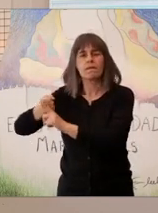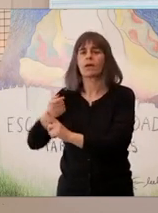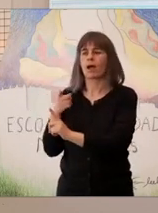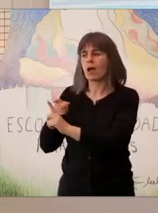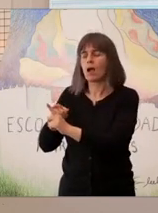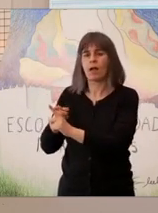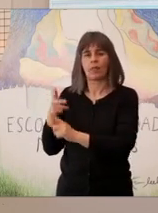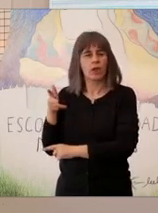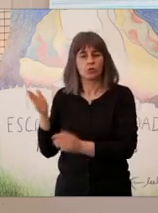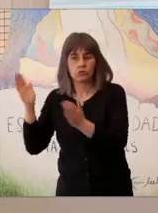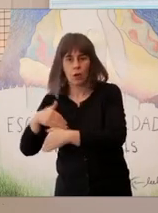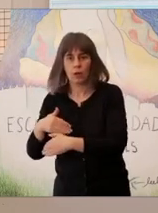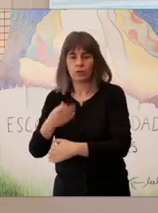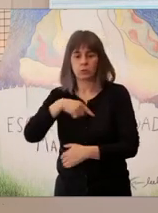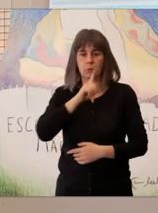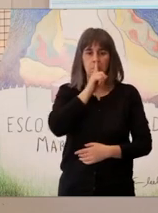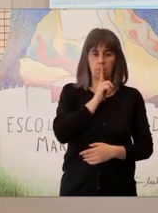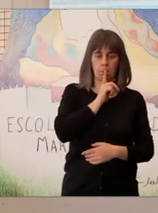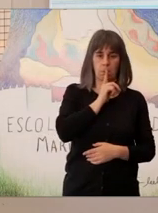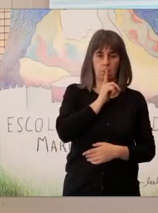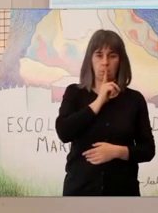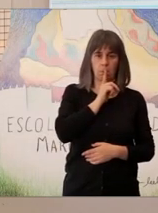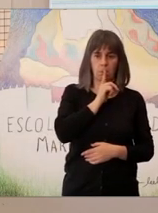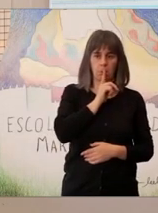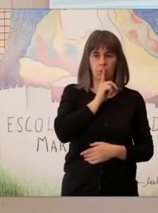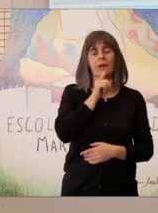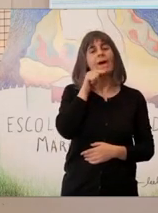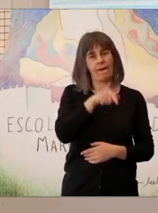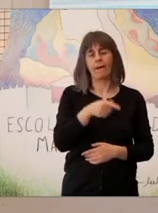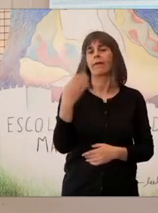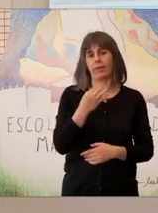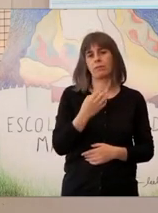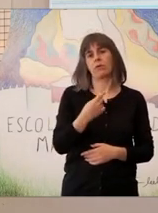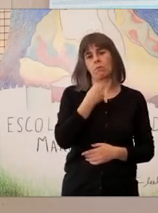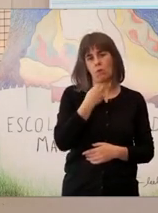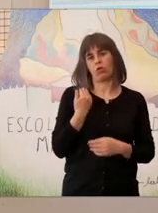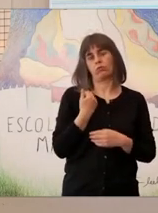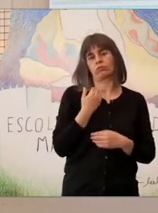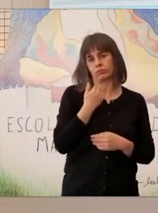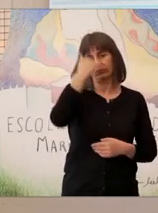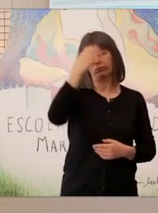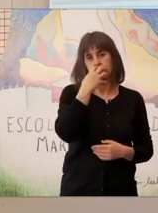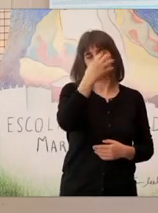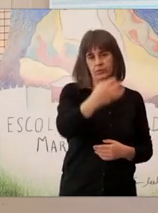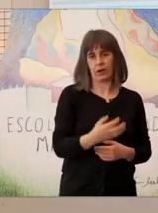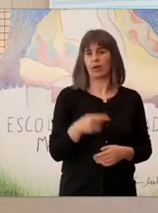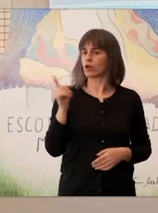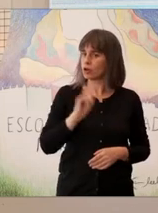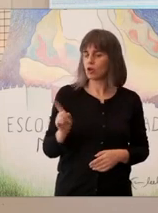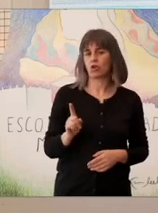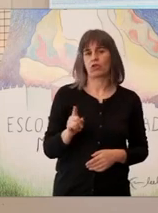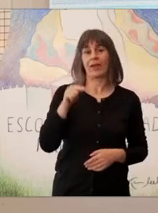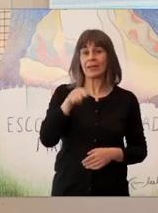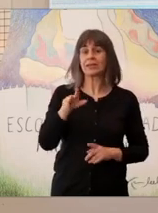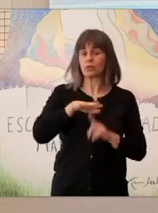de derechos, y nos callamos. Pues eso, a mí me parece que ahí es donde tenemos que poner la voz. No, no. En esa situación todos